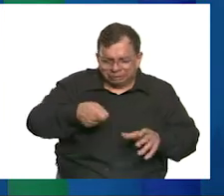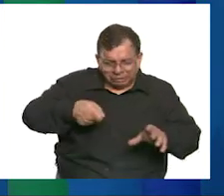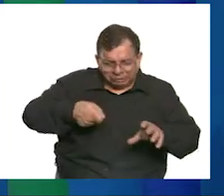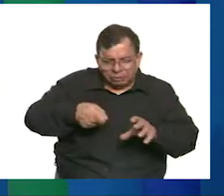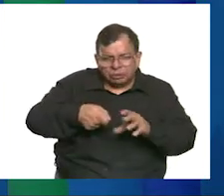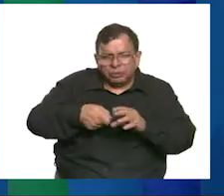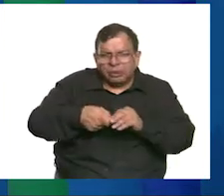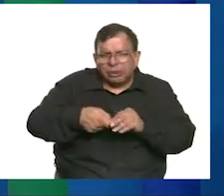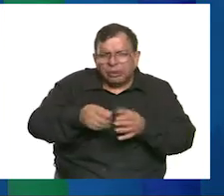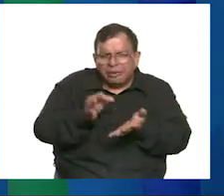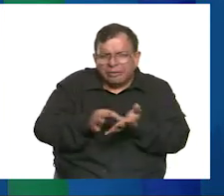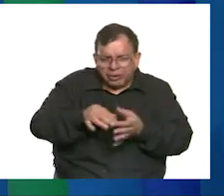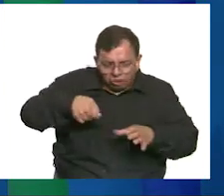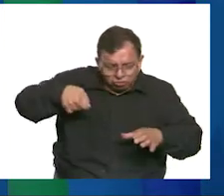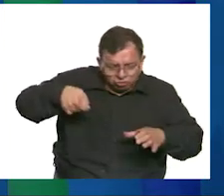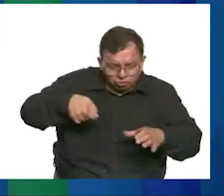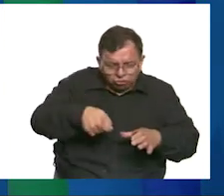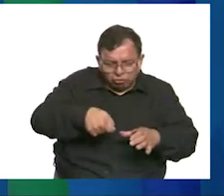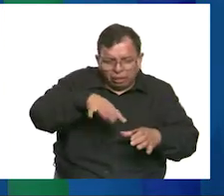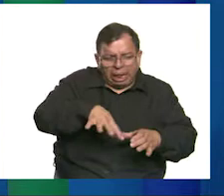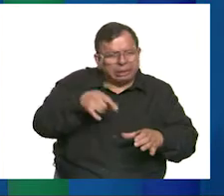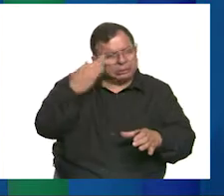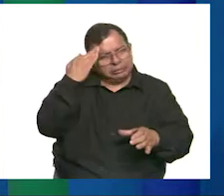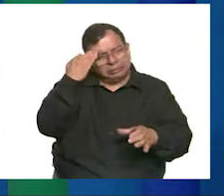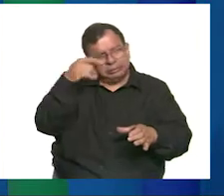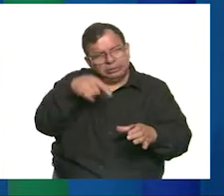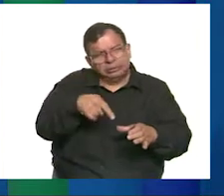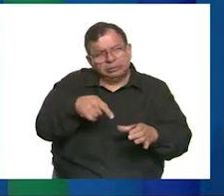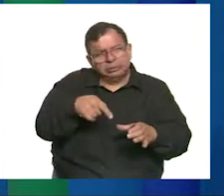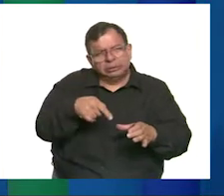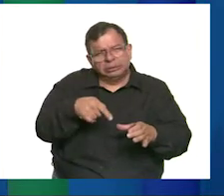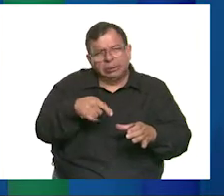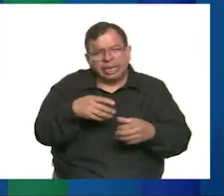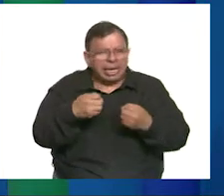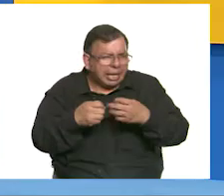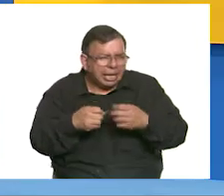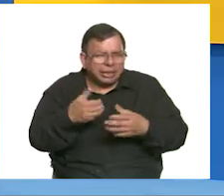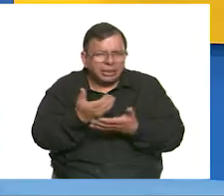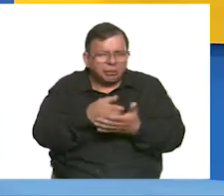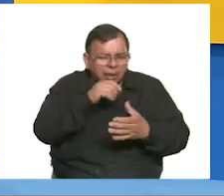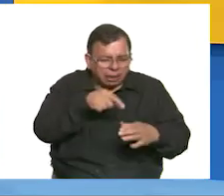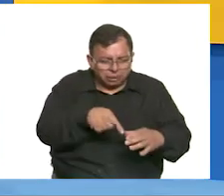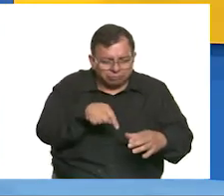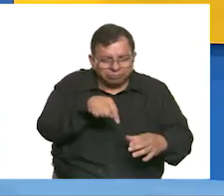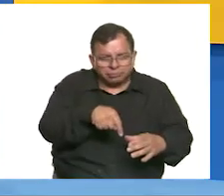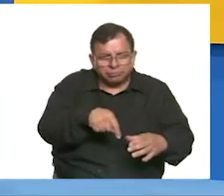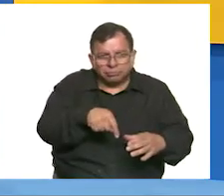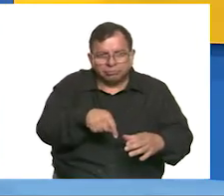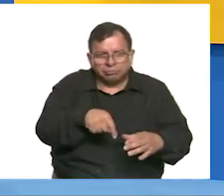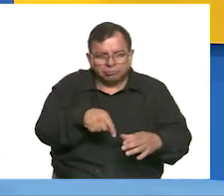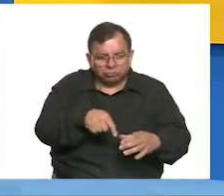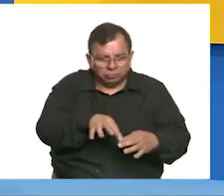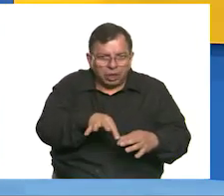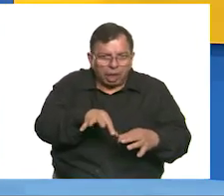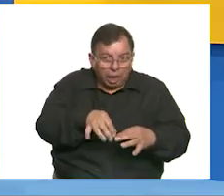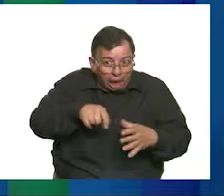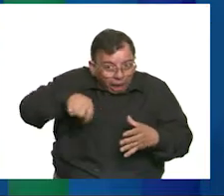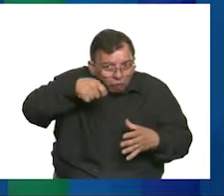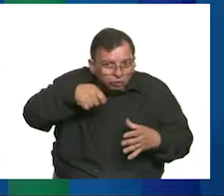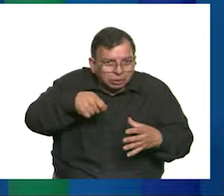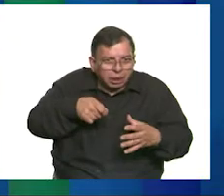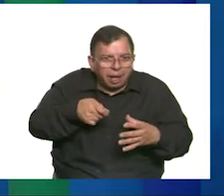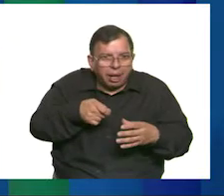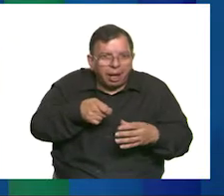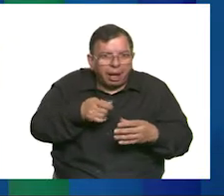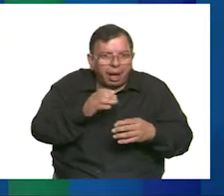de metal después de un rato de estar en la leche o la sopa caliente? Bueno, pues la cuchara se empieza a calentar, maestro.